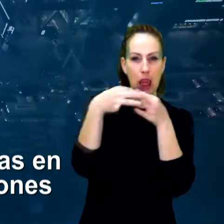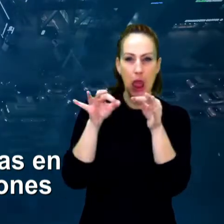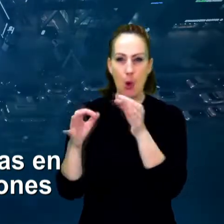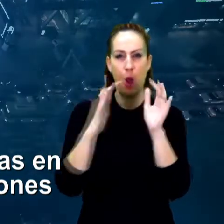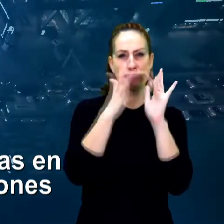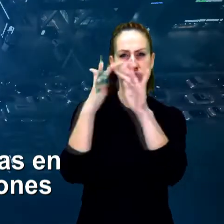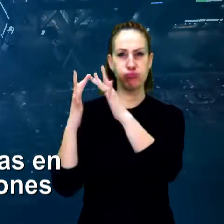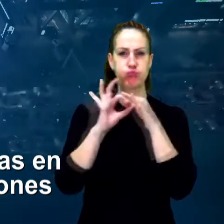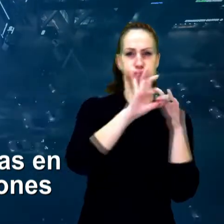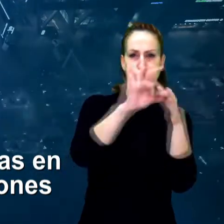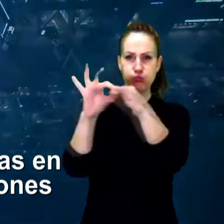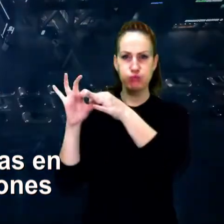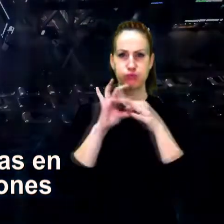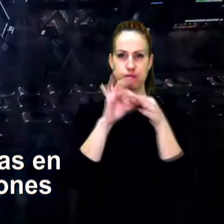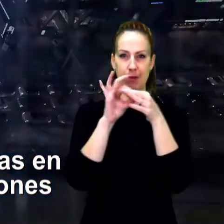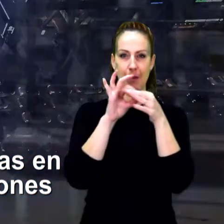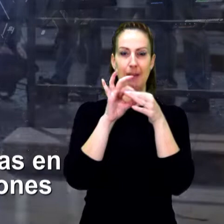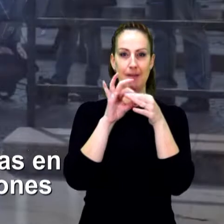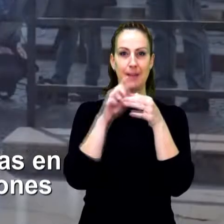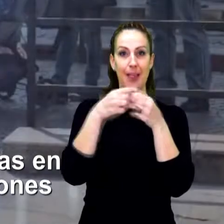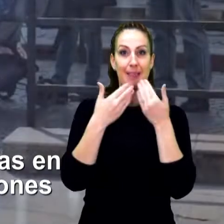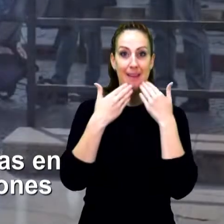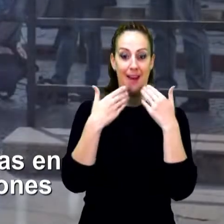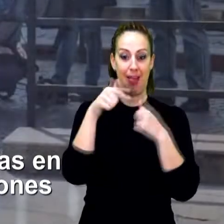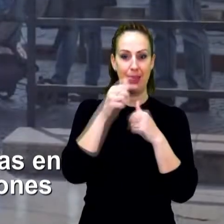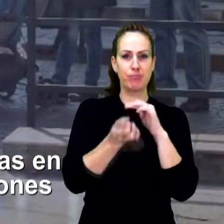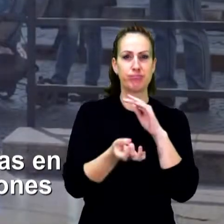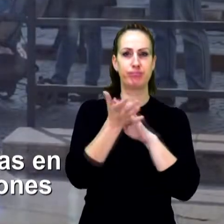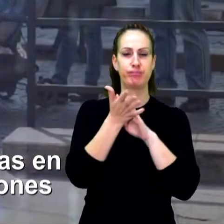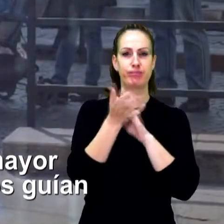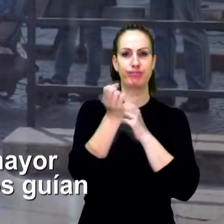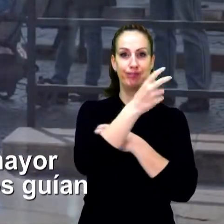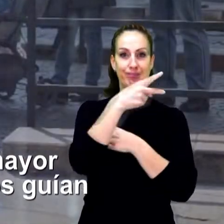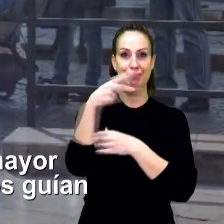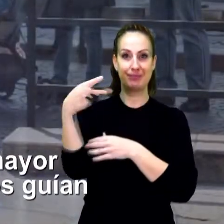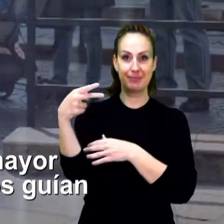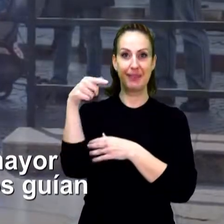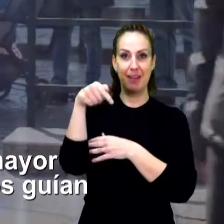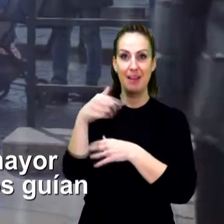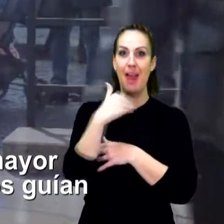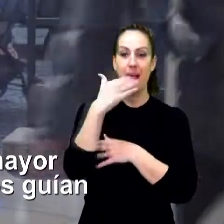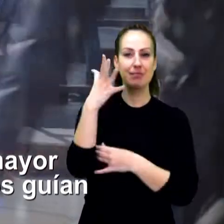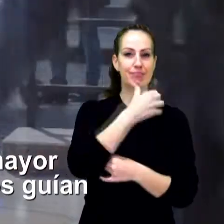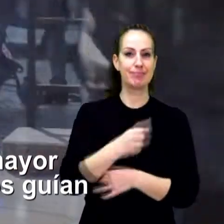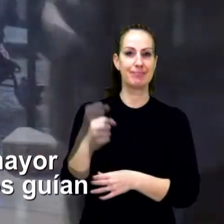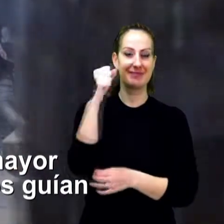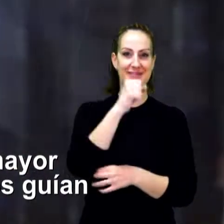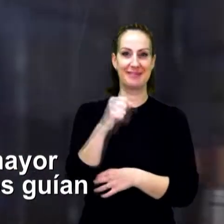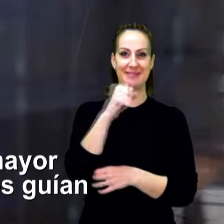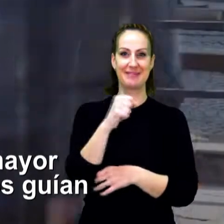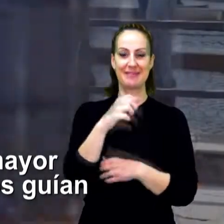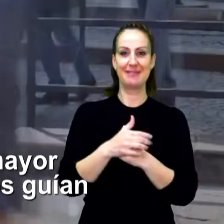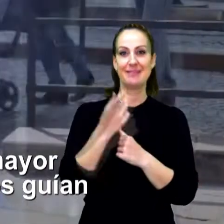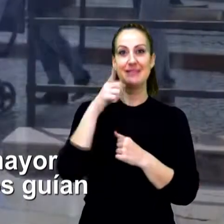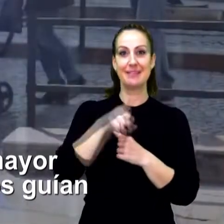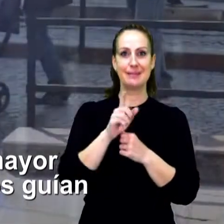gliales o neuroglías en el interior de nuestro cerebro. Las ficciones más fascinantes, las civilizaciones